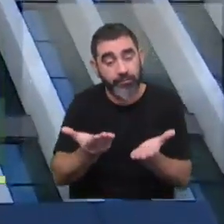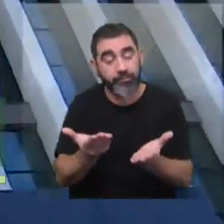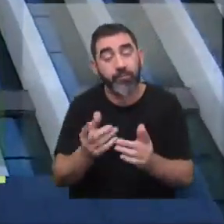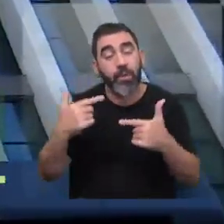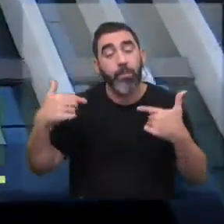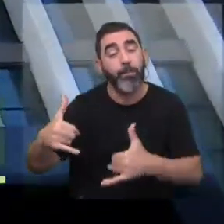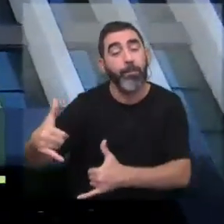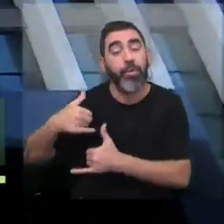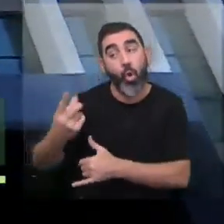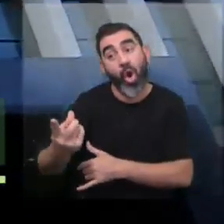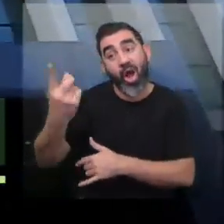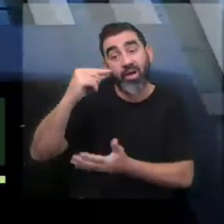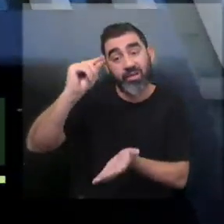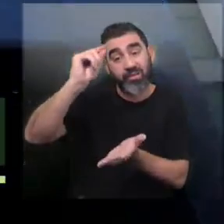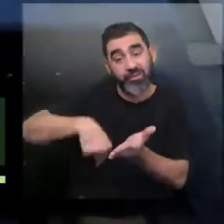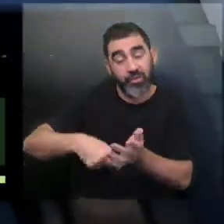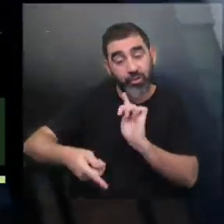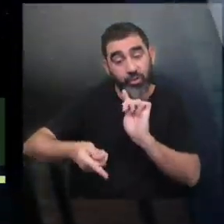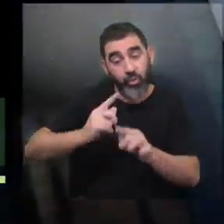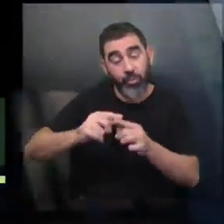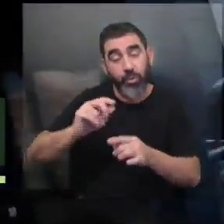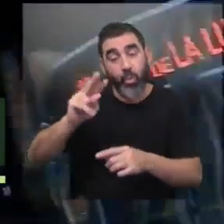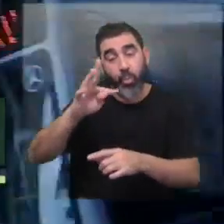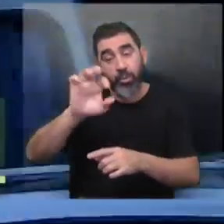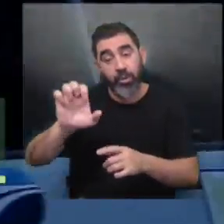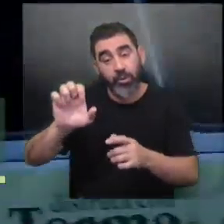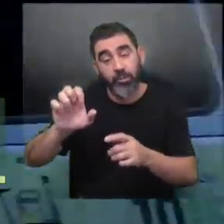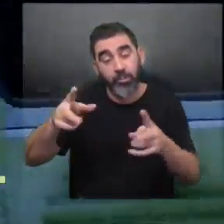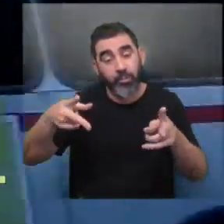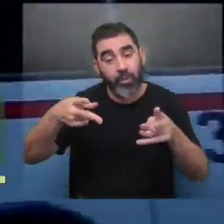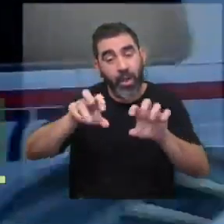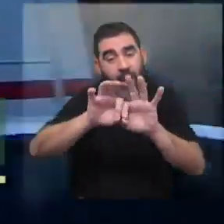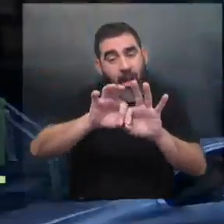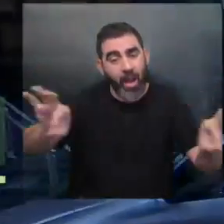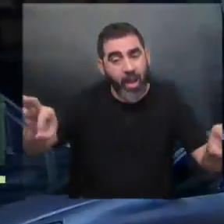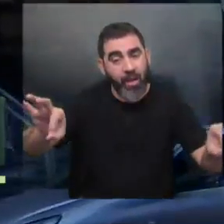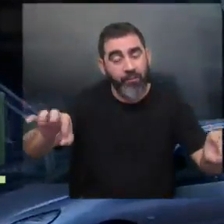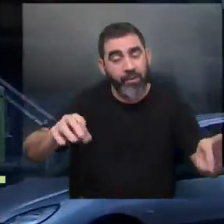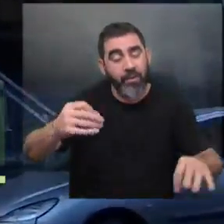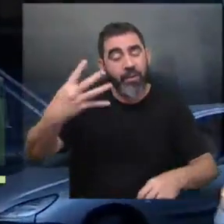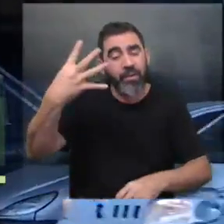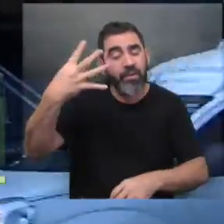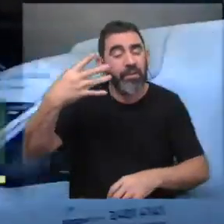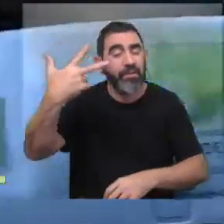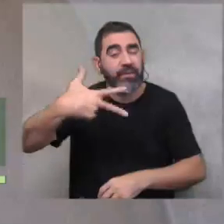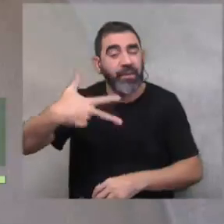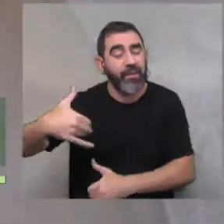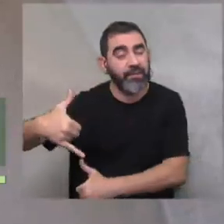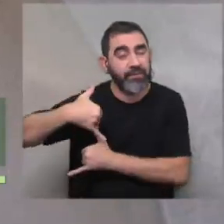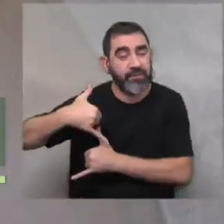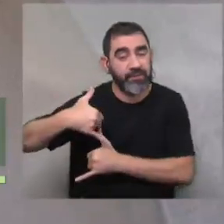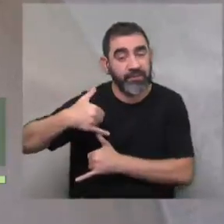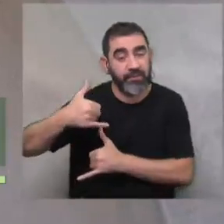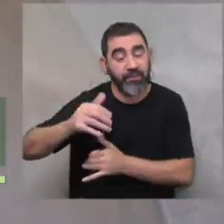defensa informó que ayer se se firmó el convenio con ute para reubicar el tendido de un cable de alta tensión en el predio del Batallón 13 Donde está